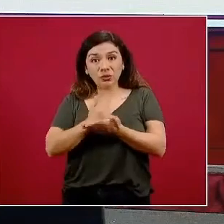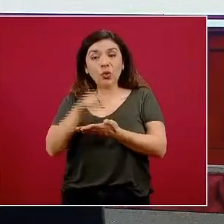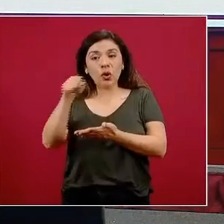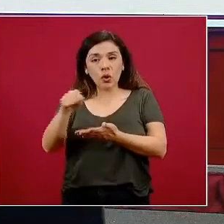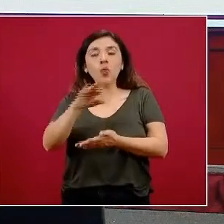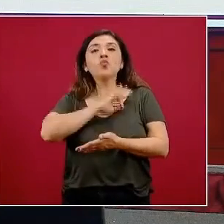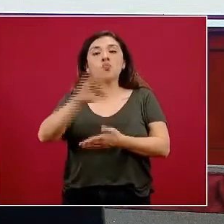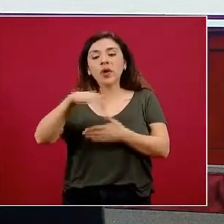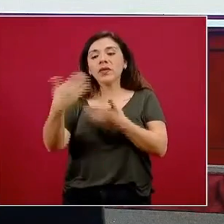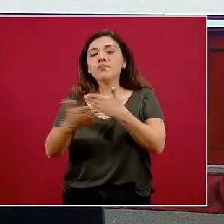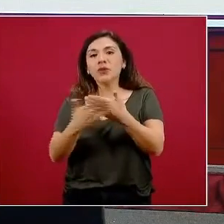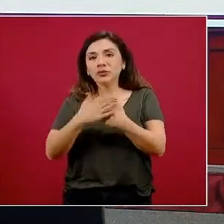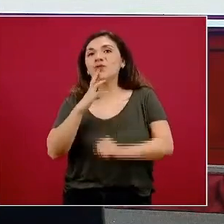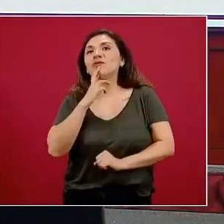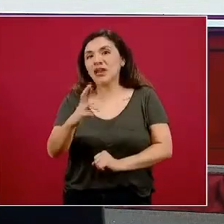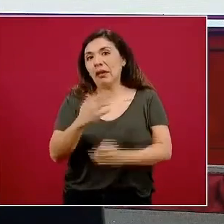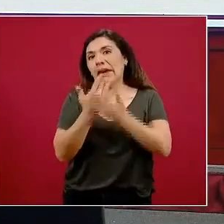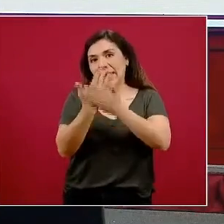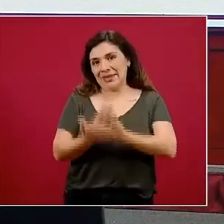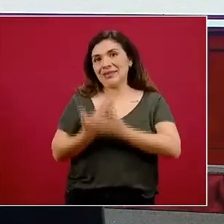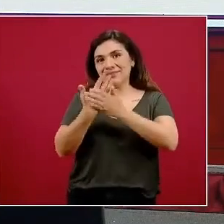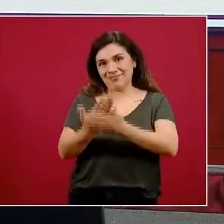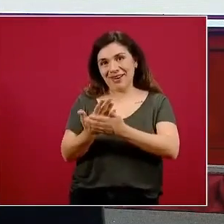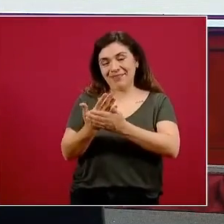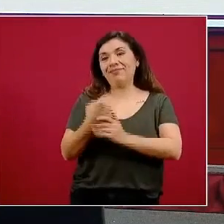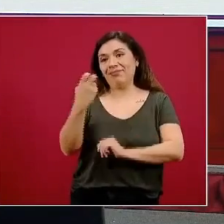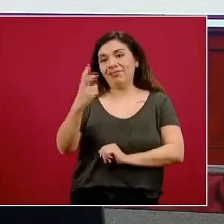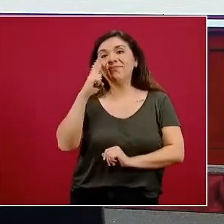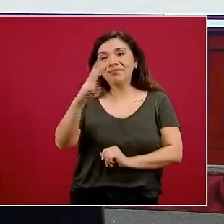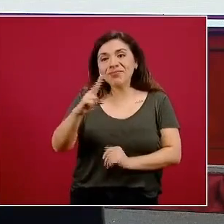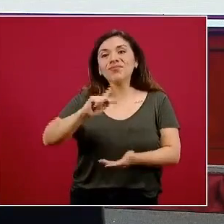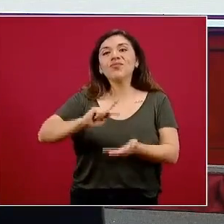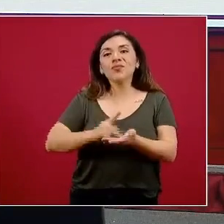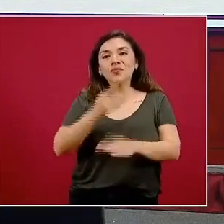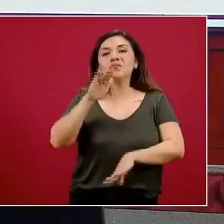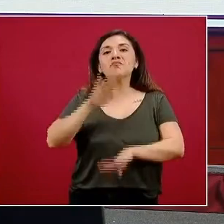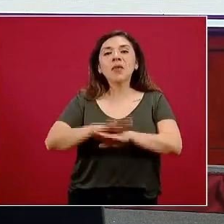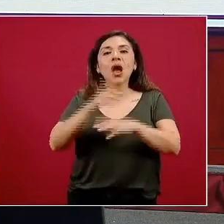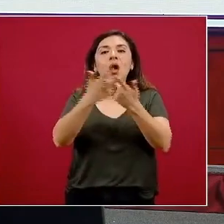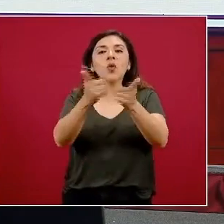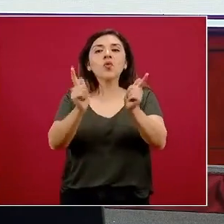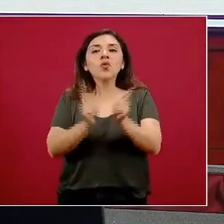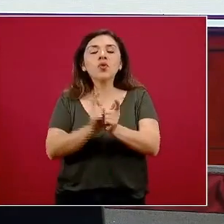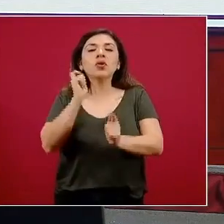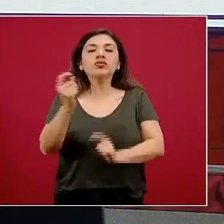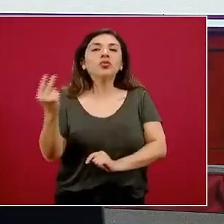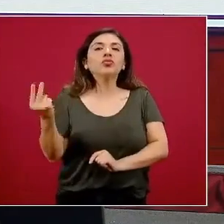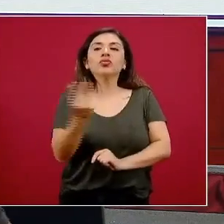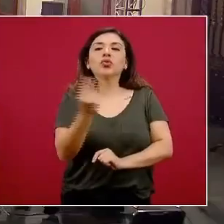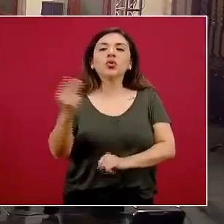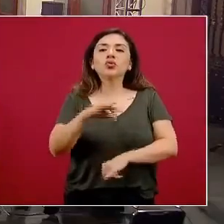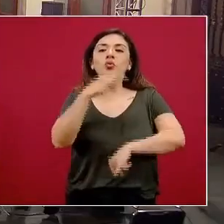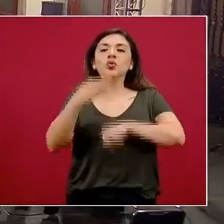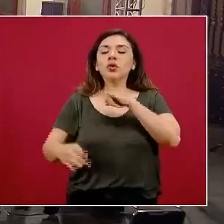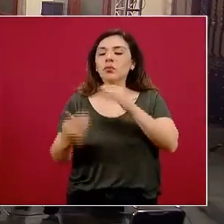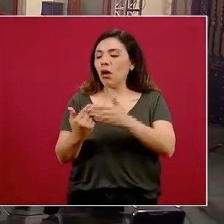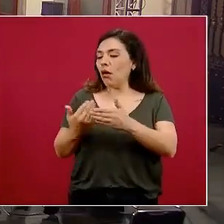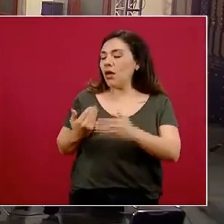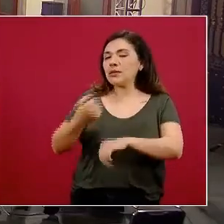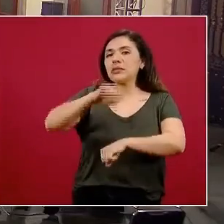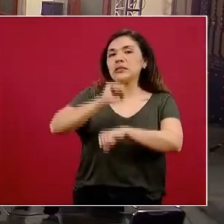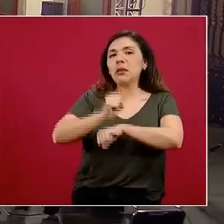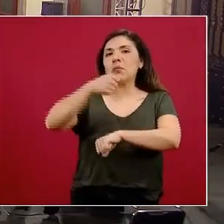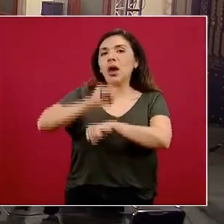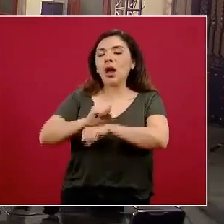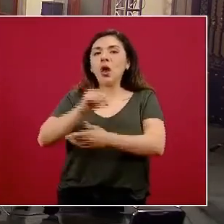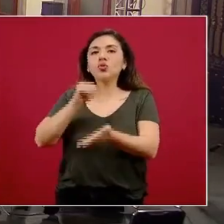con posibilidad de resultado, y precisamente vemos nuevamente cómo se agrupan en las dos últimas semanas que hasta el momento